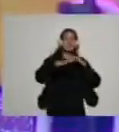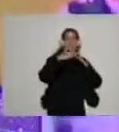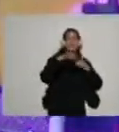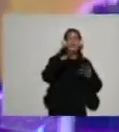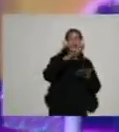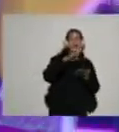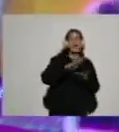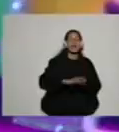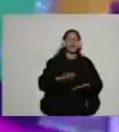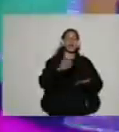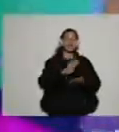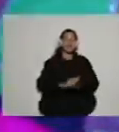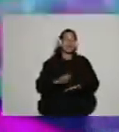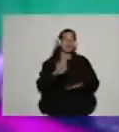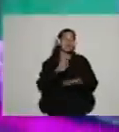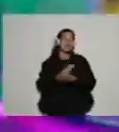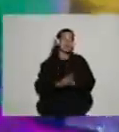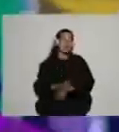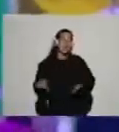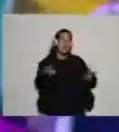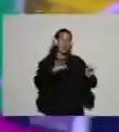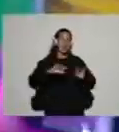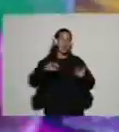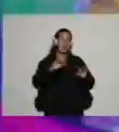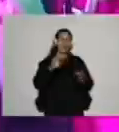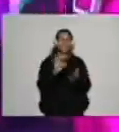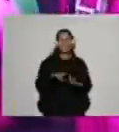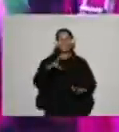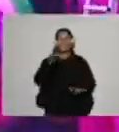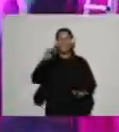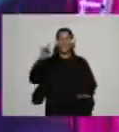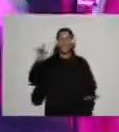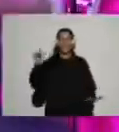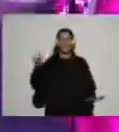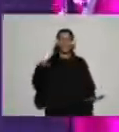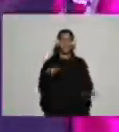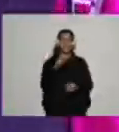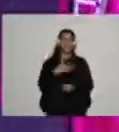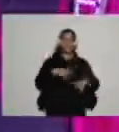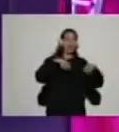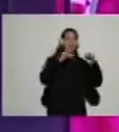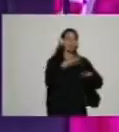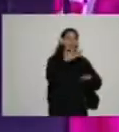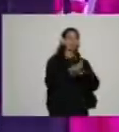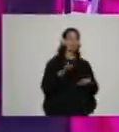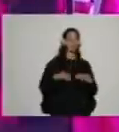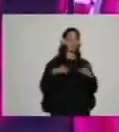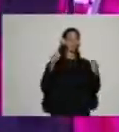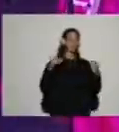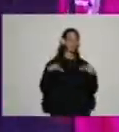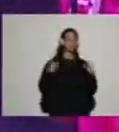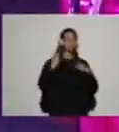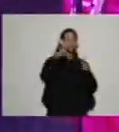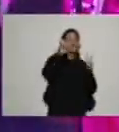el oro brillante de su arena. Al monte podrás llegar y allí tú disfrutarás